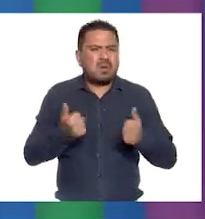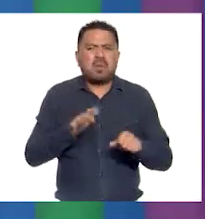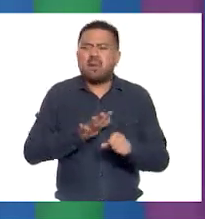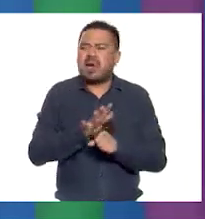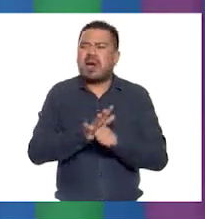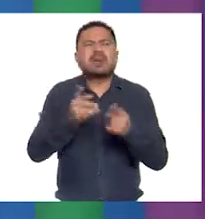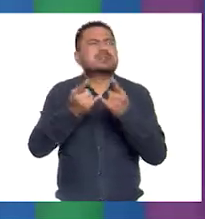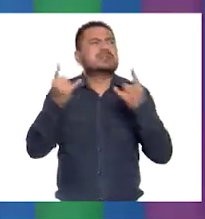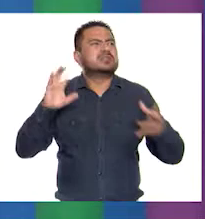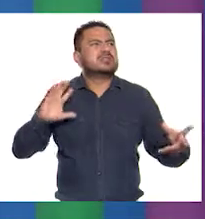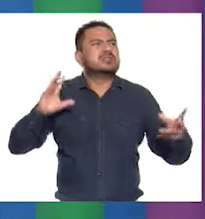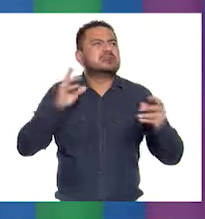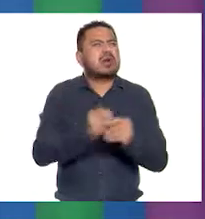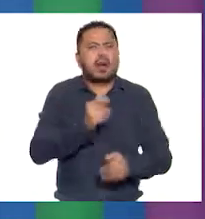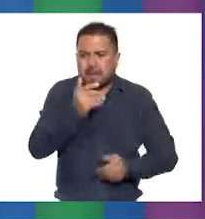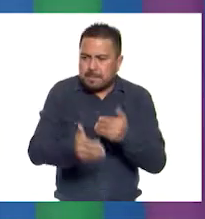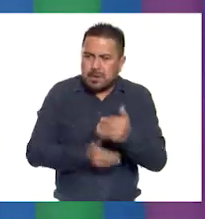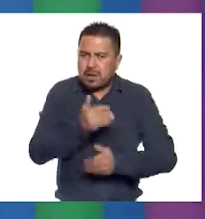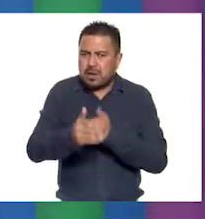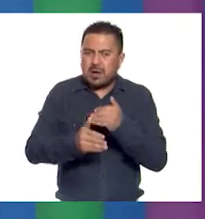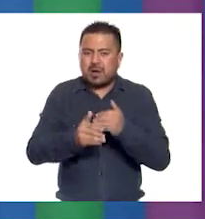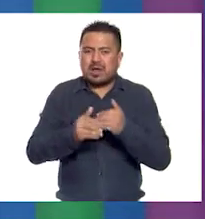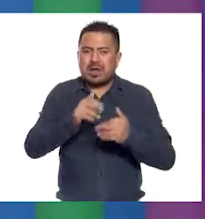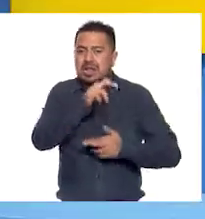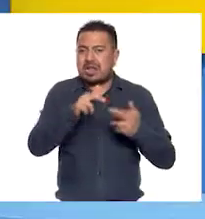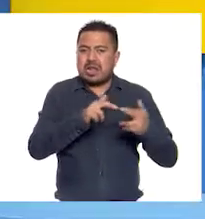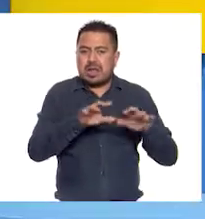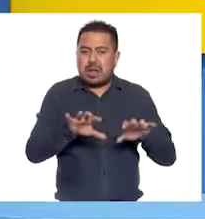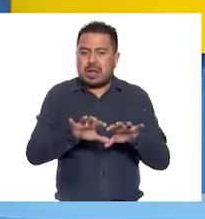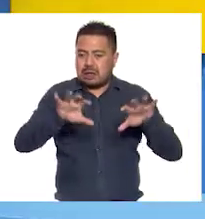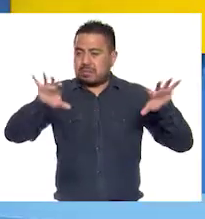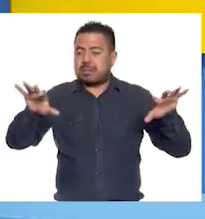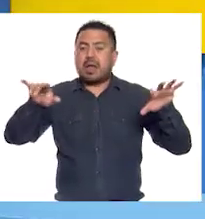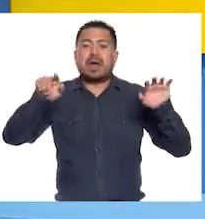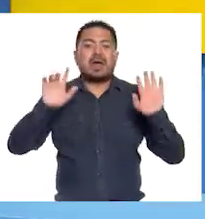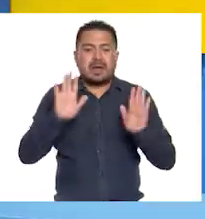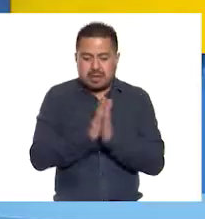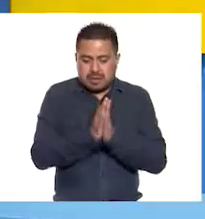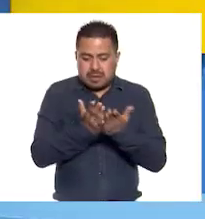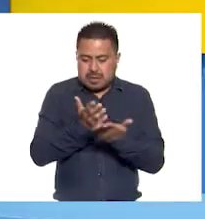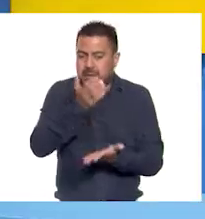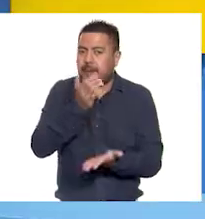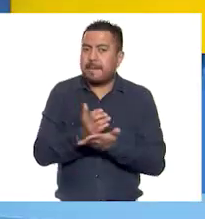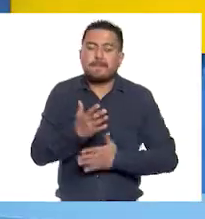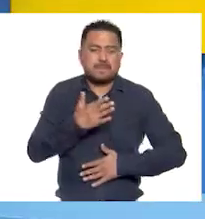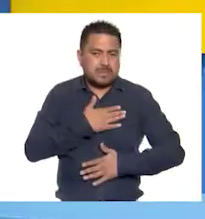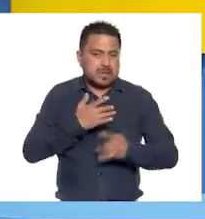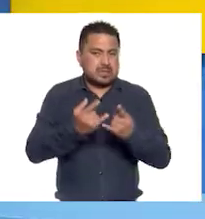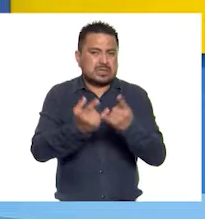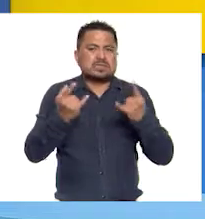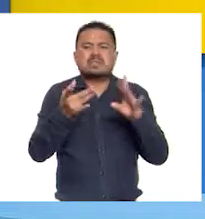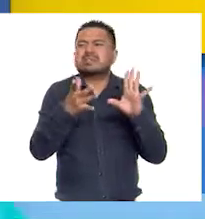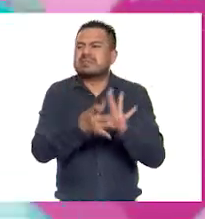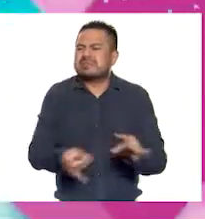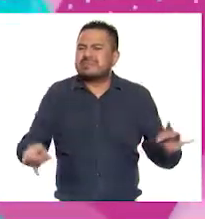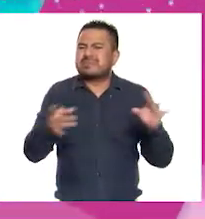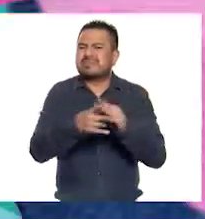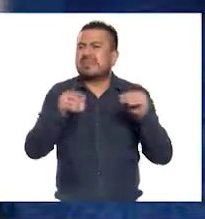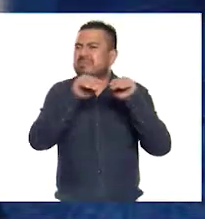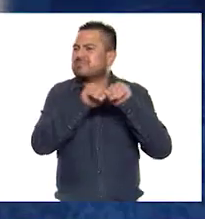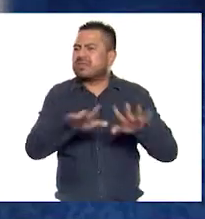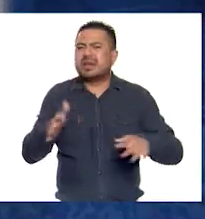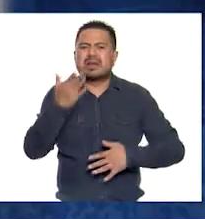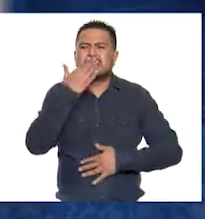la historia posterior de ambos continentes. Aquí en nuestro libro de historia se explica que la expansión del